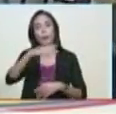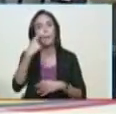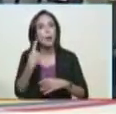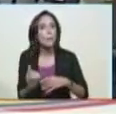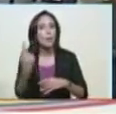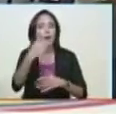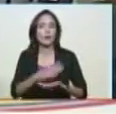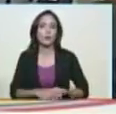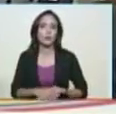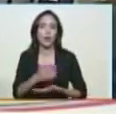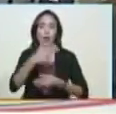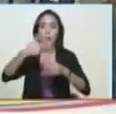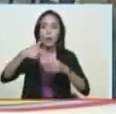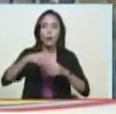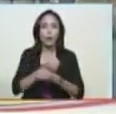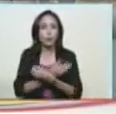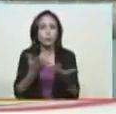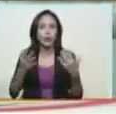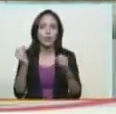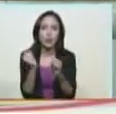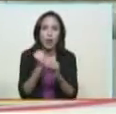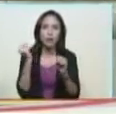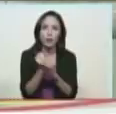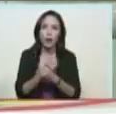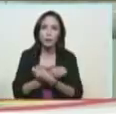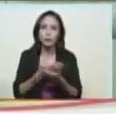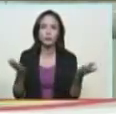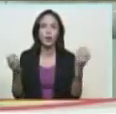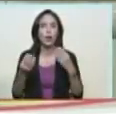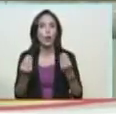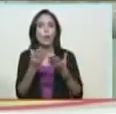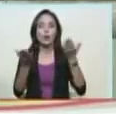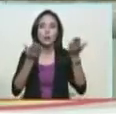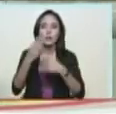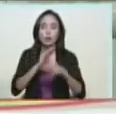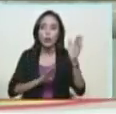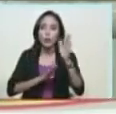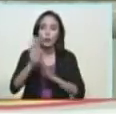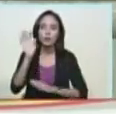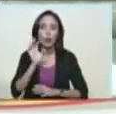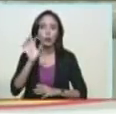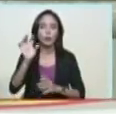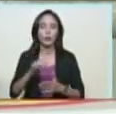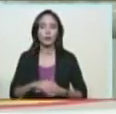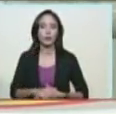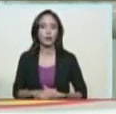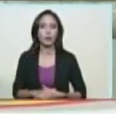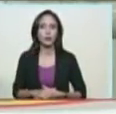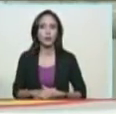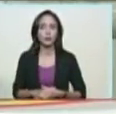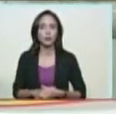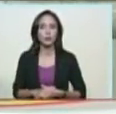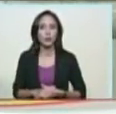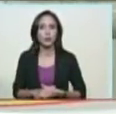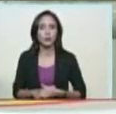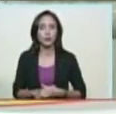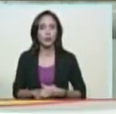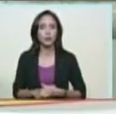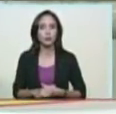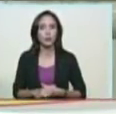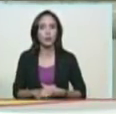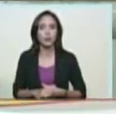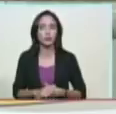que la riqueza petrolera verdaderamente se puso al servicio del desarrollo social político